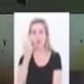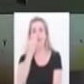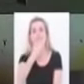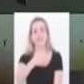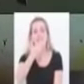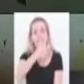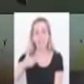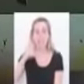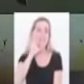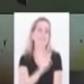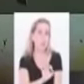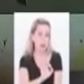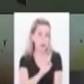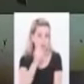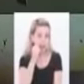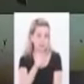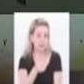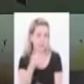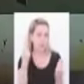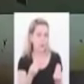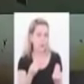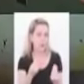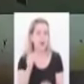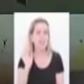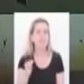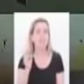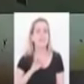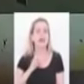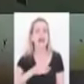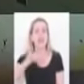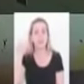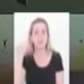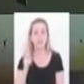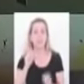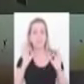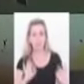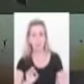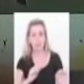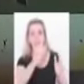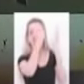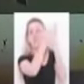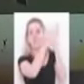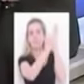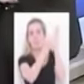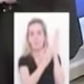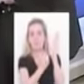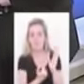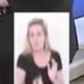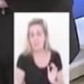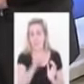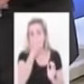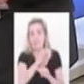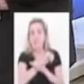que primero se conoce ya se van a dar a conocer las auditorías y qué es lo que encontraron 120 empleados pertenecen al área de prensa 120